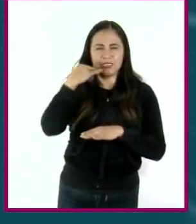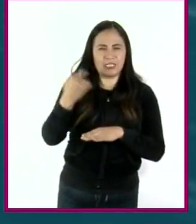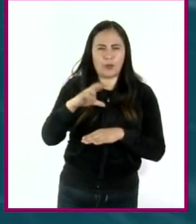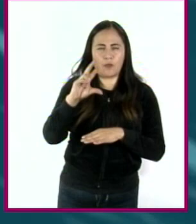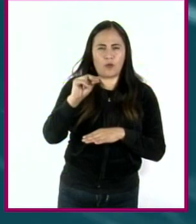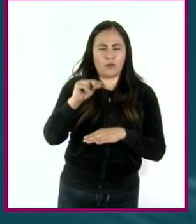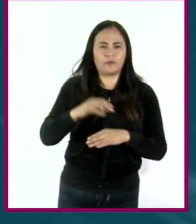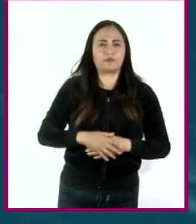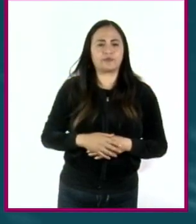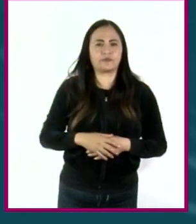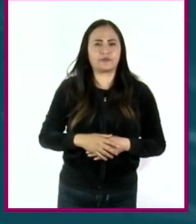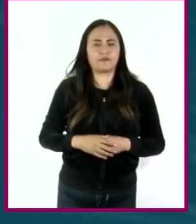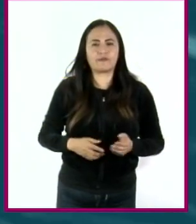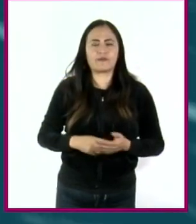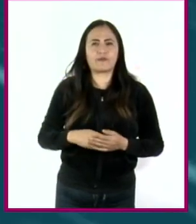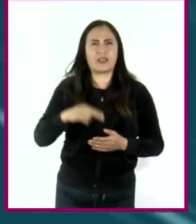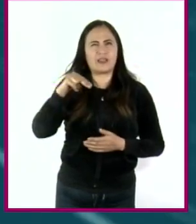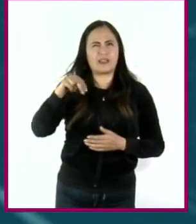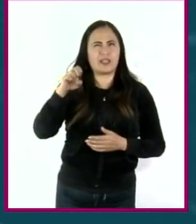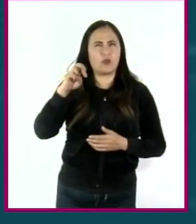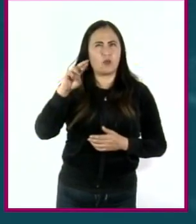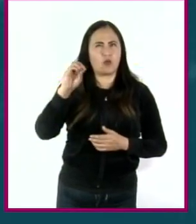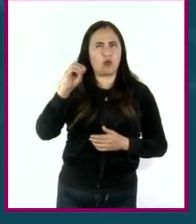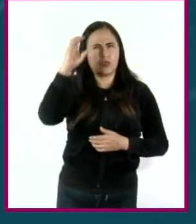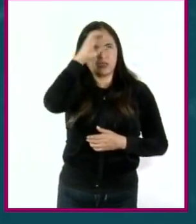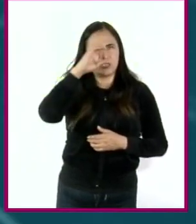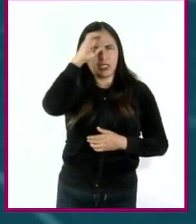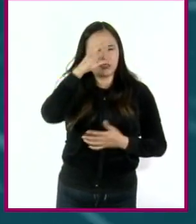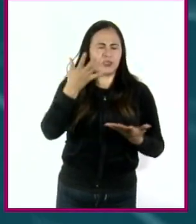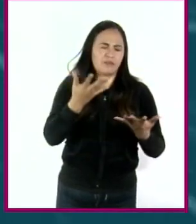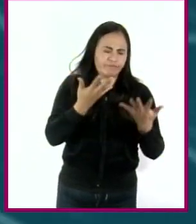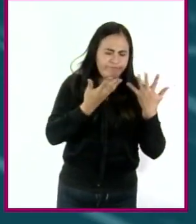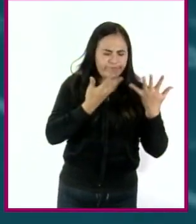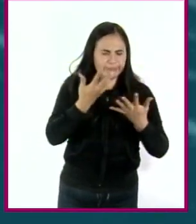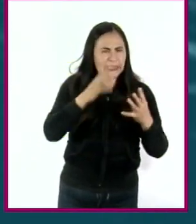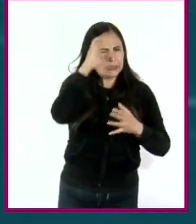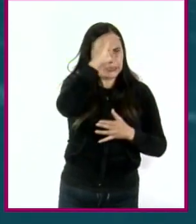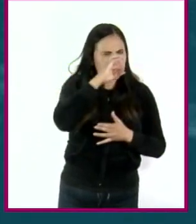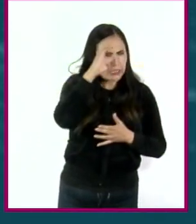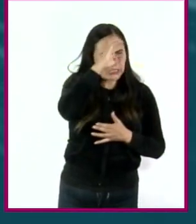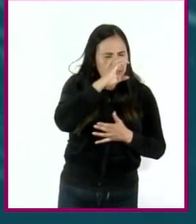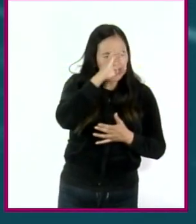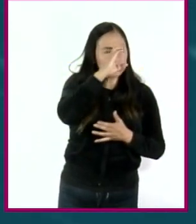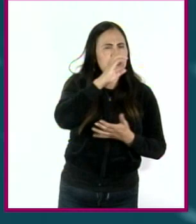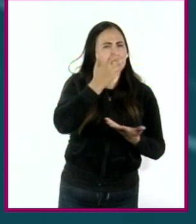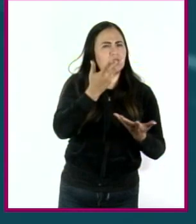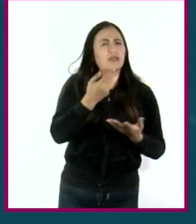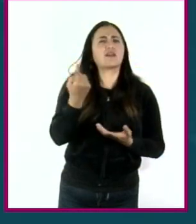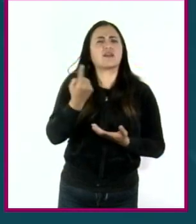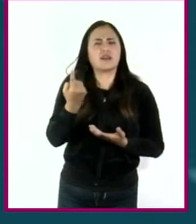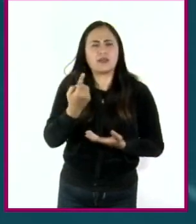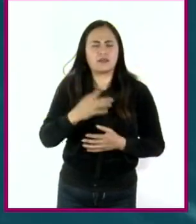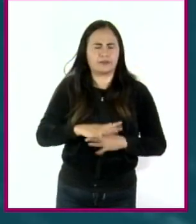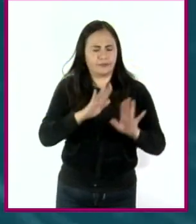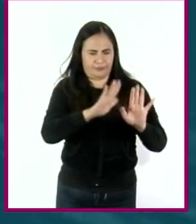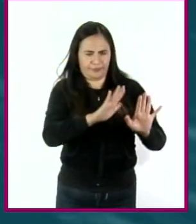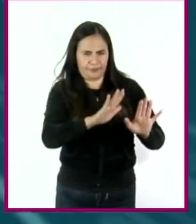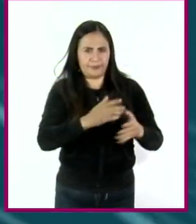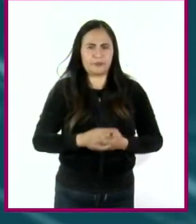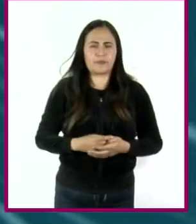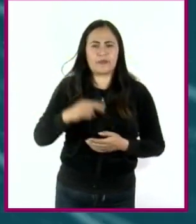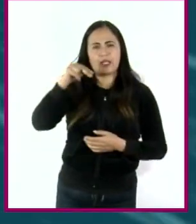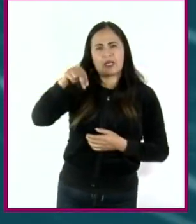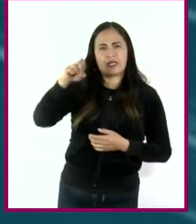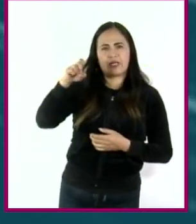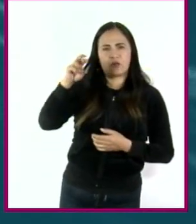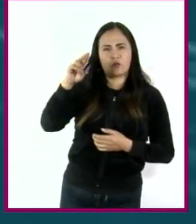neurociencia es una ciencia que... Ajá. ¿Qué? Ahí voy. La